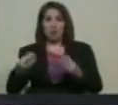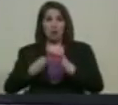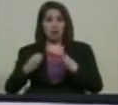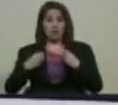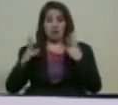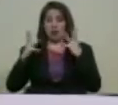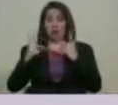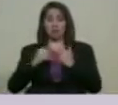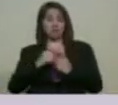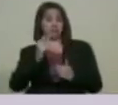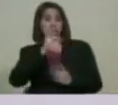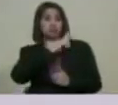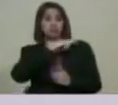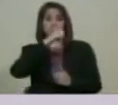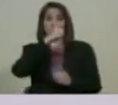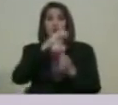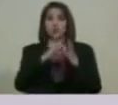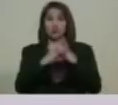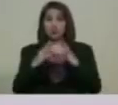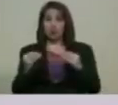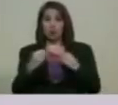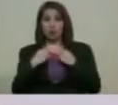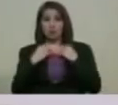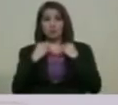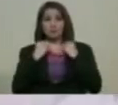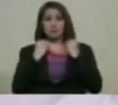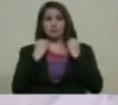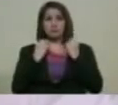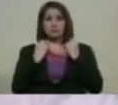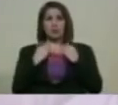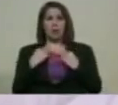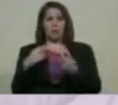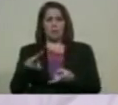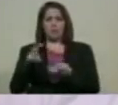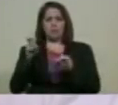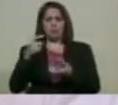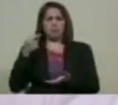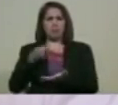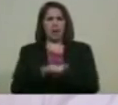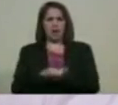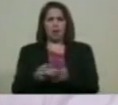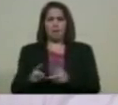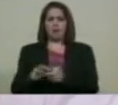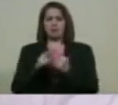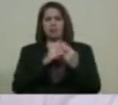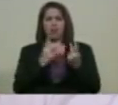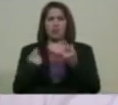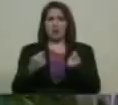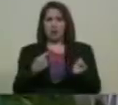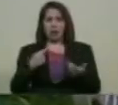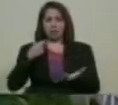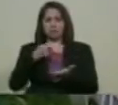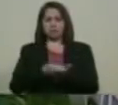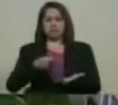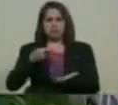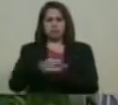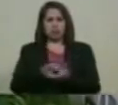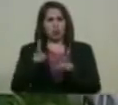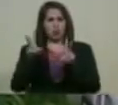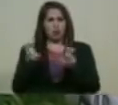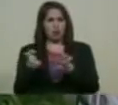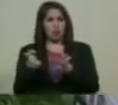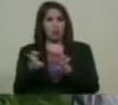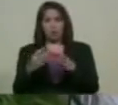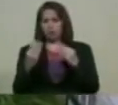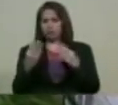gerentes, todos los lazos de pago, cobro, crédito, refinanciamiento. Bueno, son